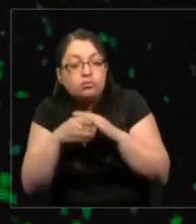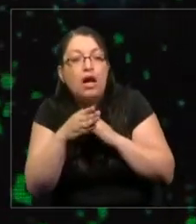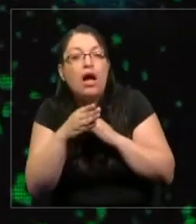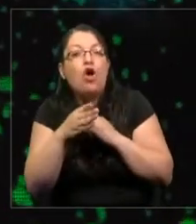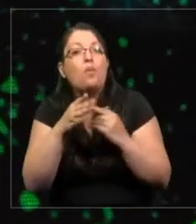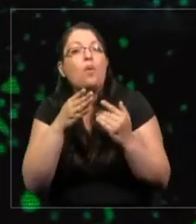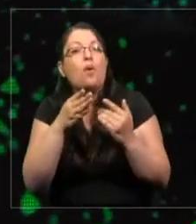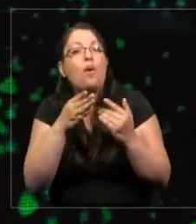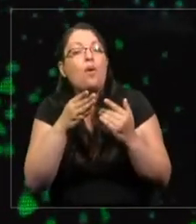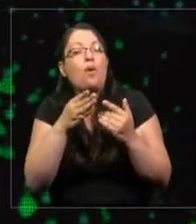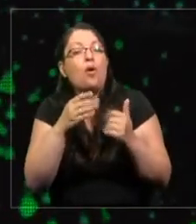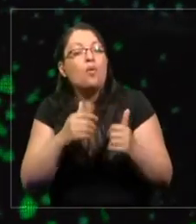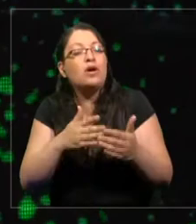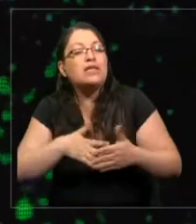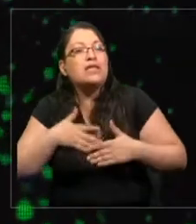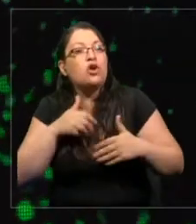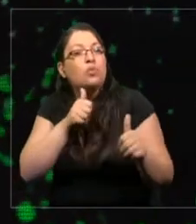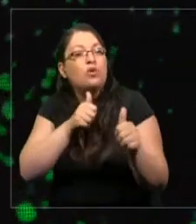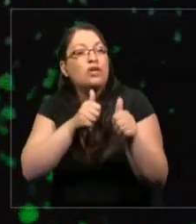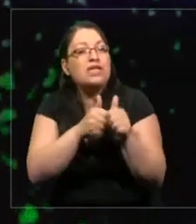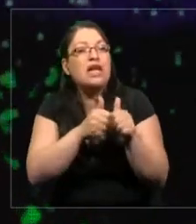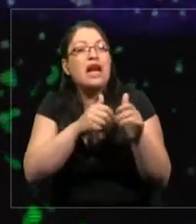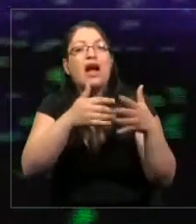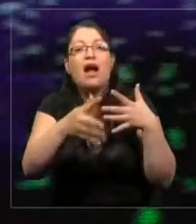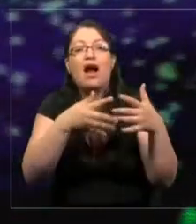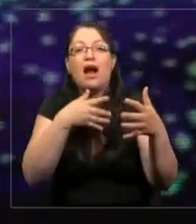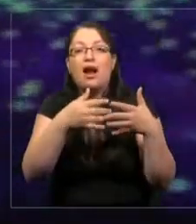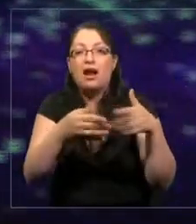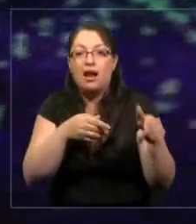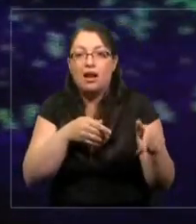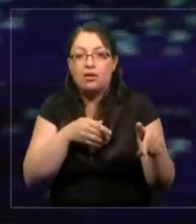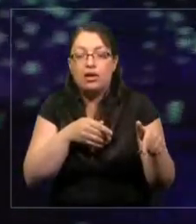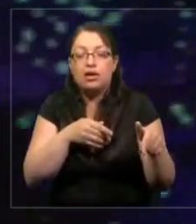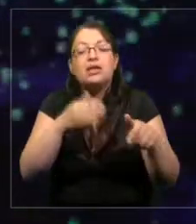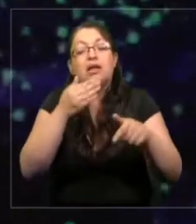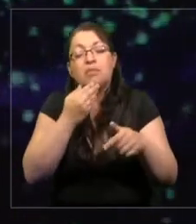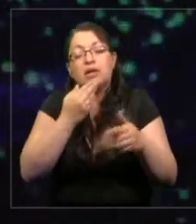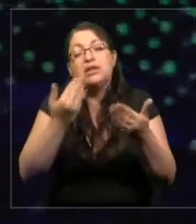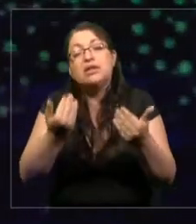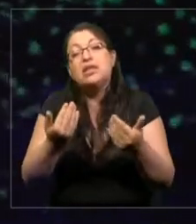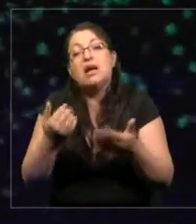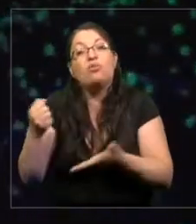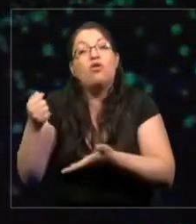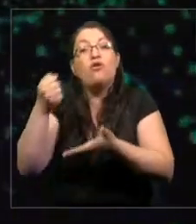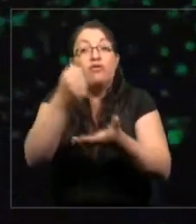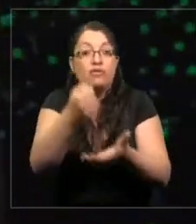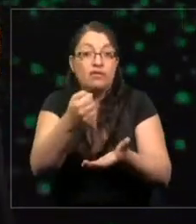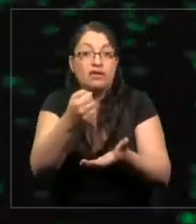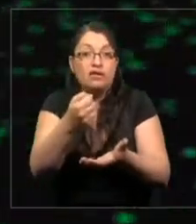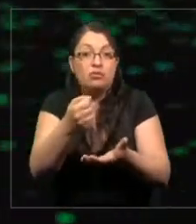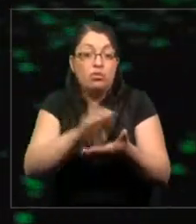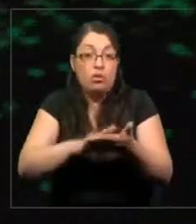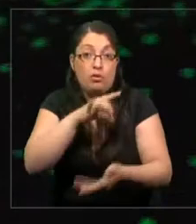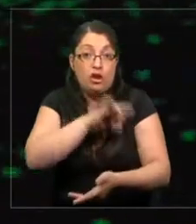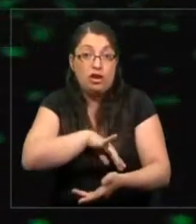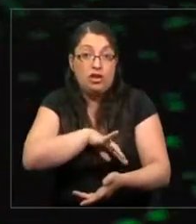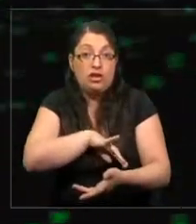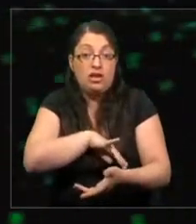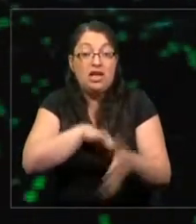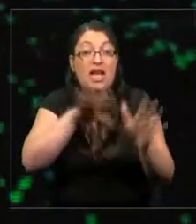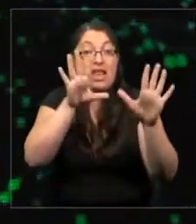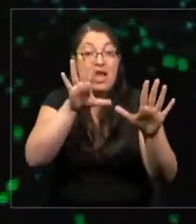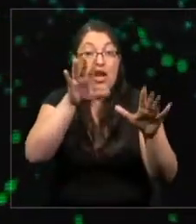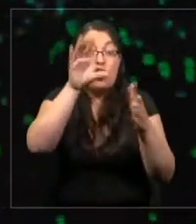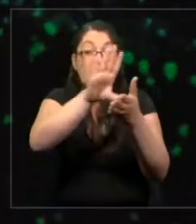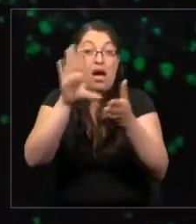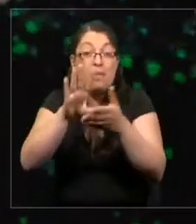cada vez más alejados de los espacios naturales y necesitábamos proveer de herramientas de financiamiento chile es uno de los 10 países del mundo